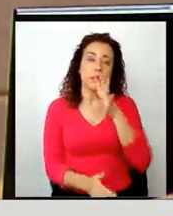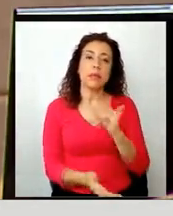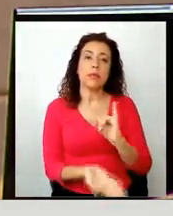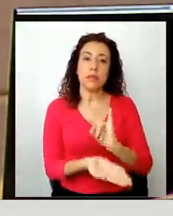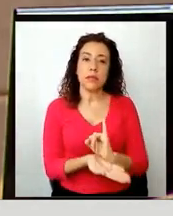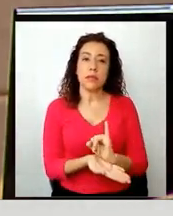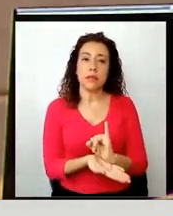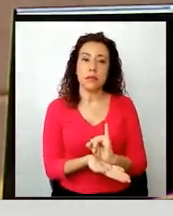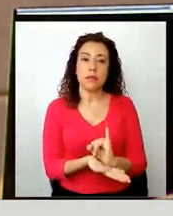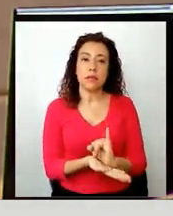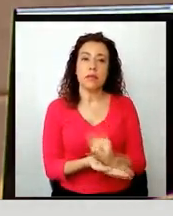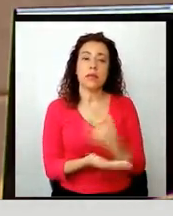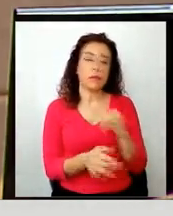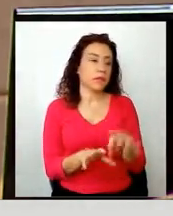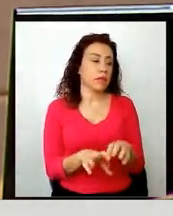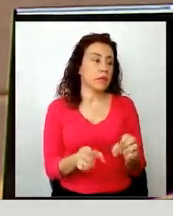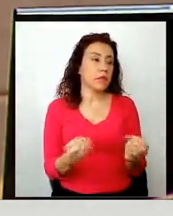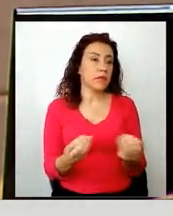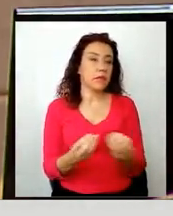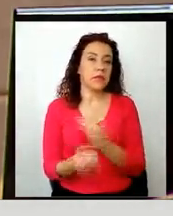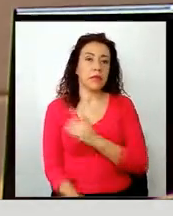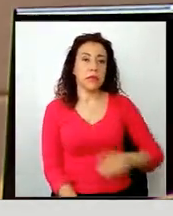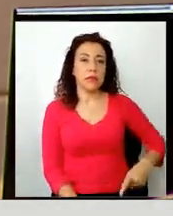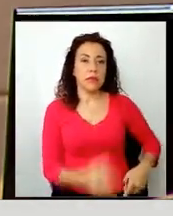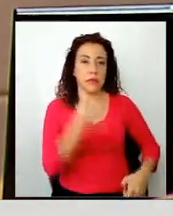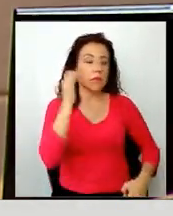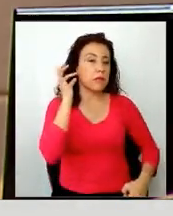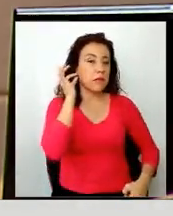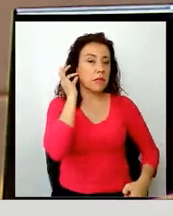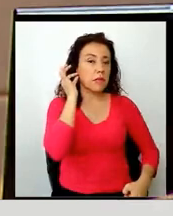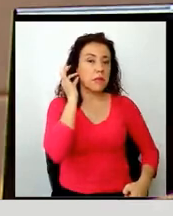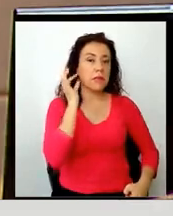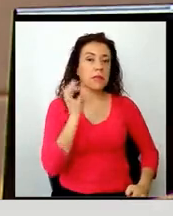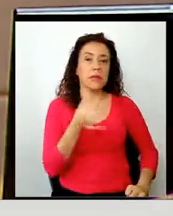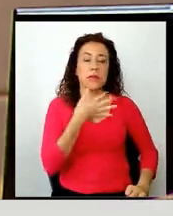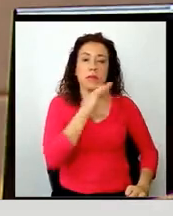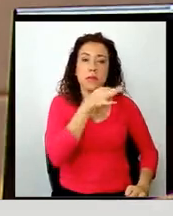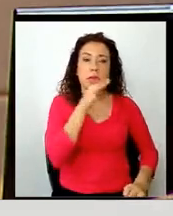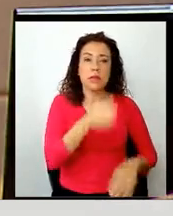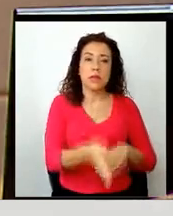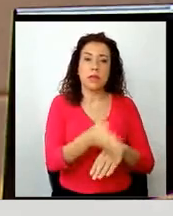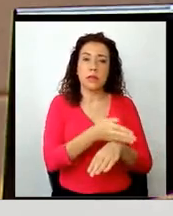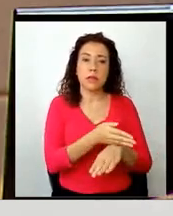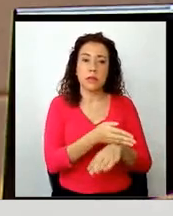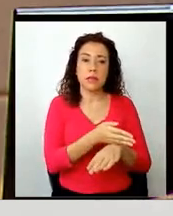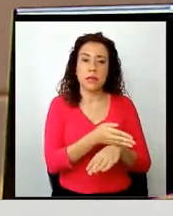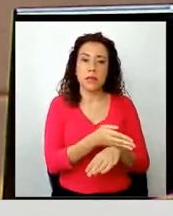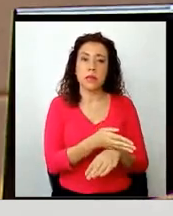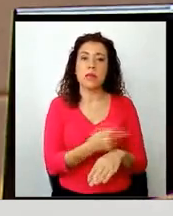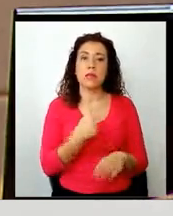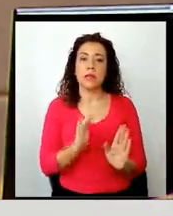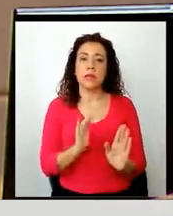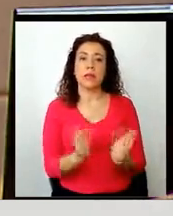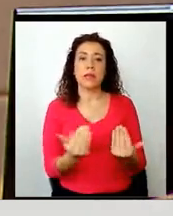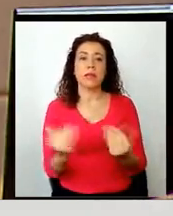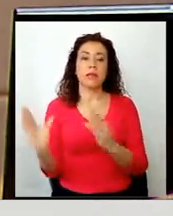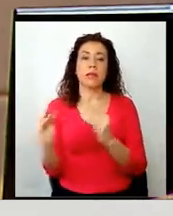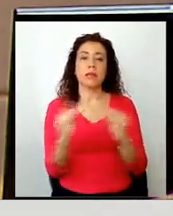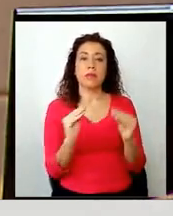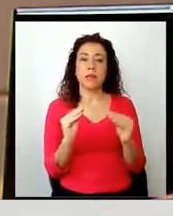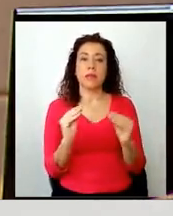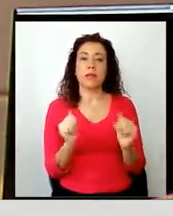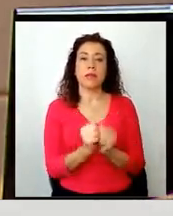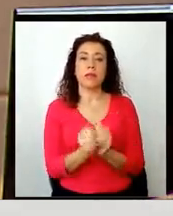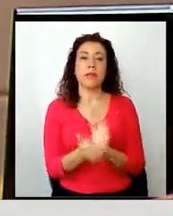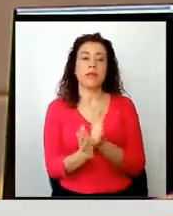eso Yo estoy de acuerdo con mucho de los parlamentarios y parlamentarias que han intervenido y por eso esperemos discutirlo junto a todas las autoridades